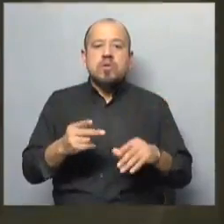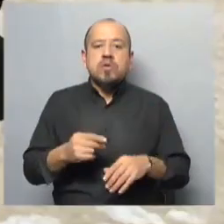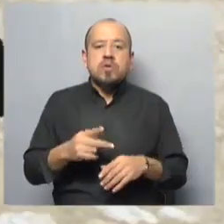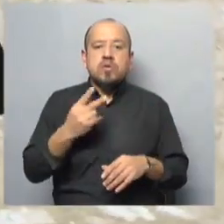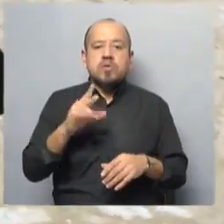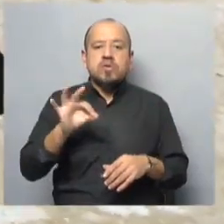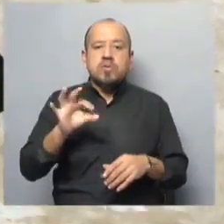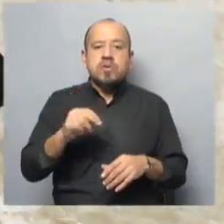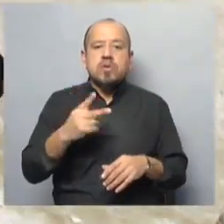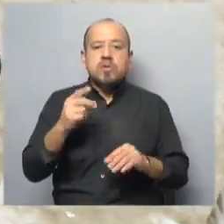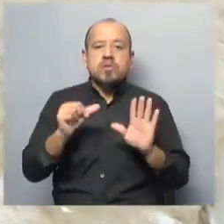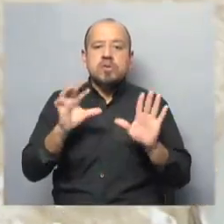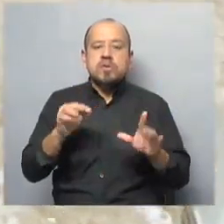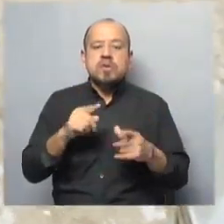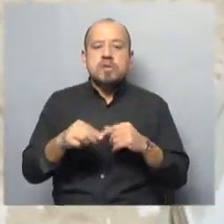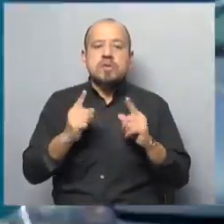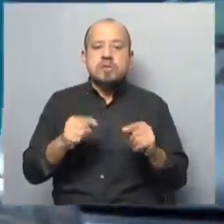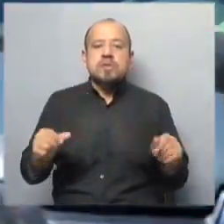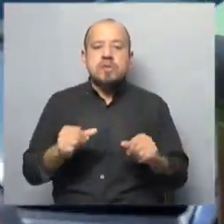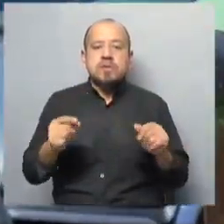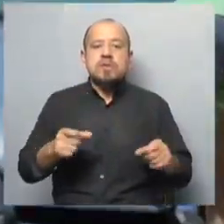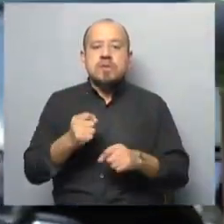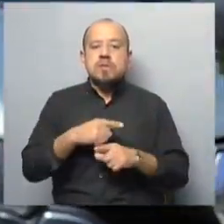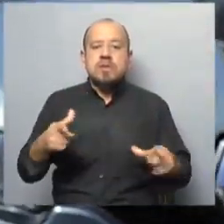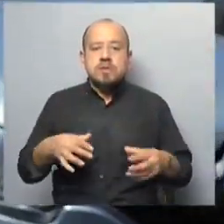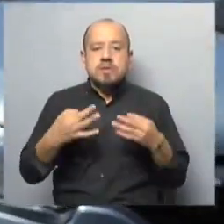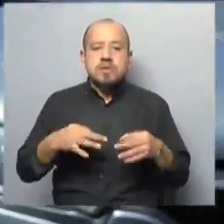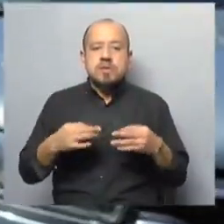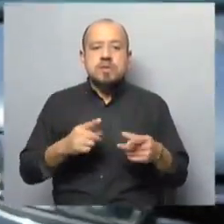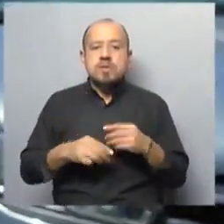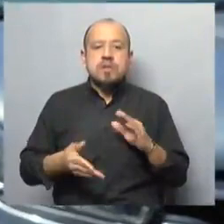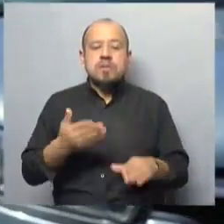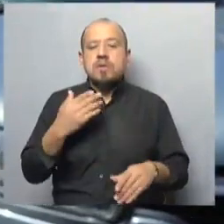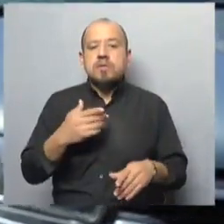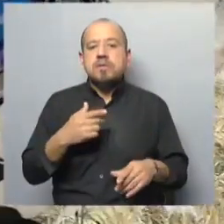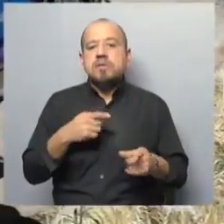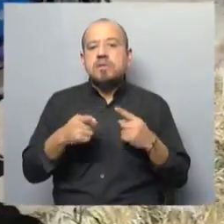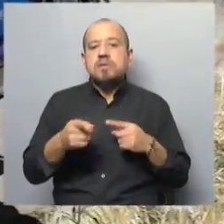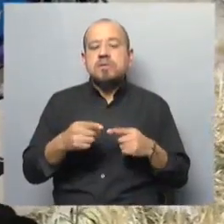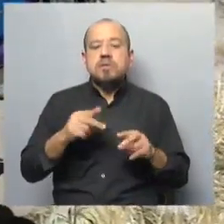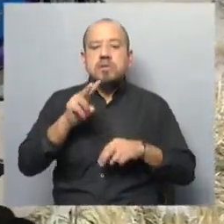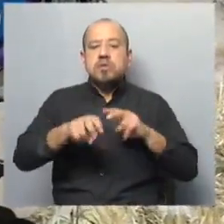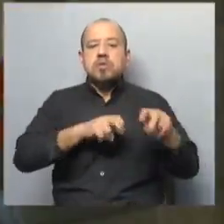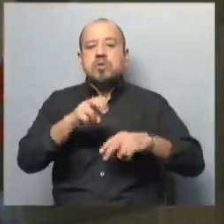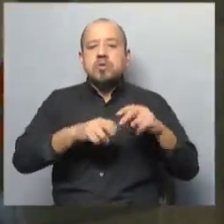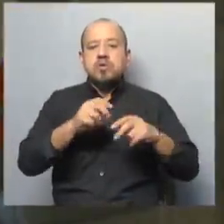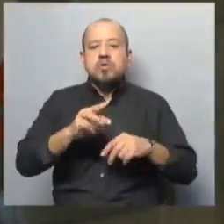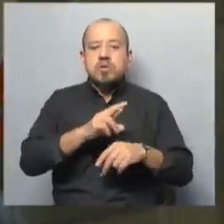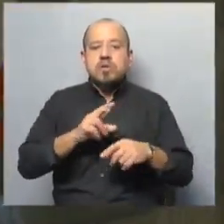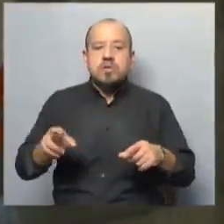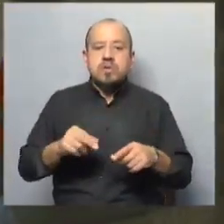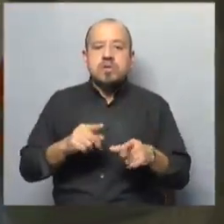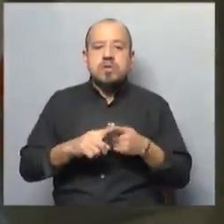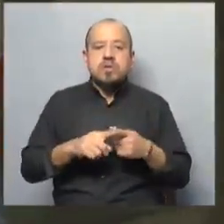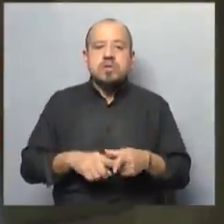092-250-260. También se realizan limpiezas especiales en los espacios públicos más concurridos, entre ellos el Parque Rodó, la Rambla, Parque